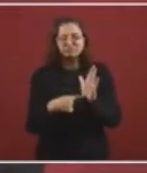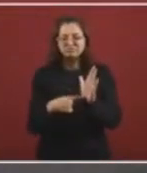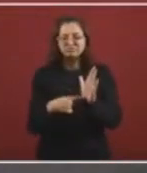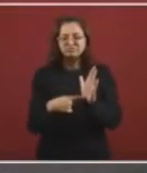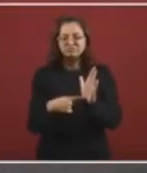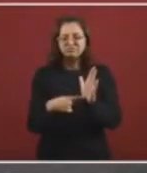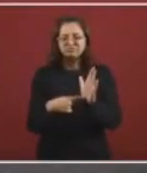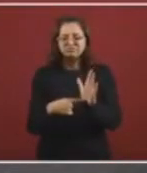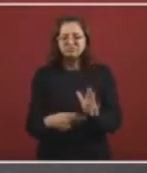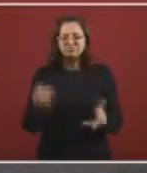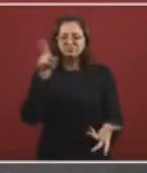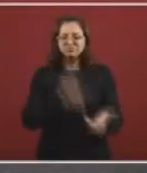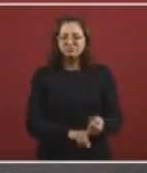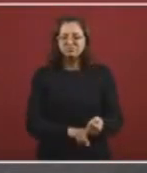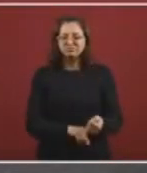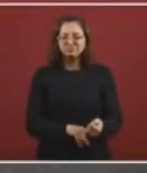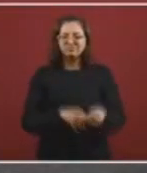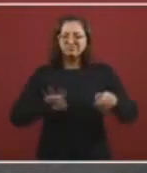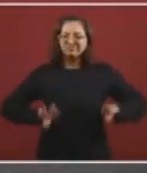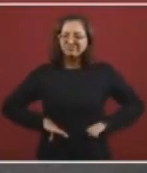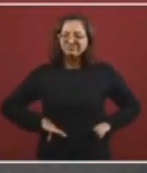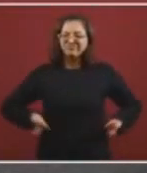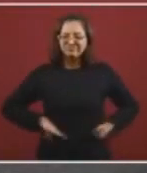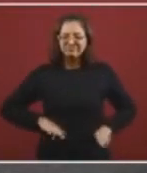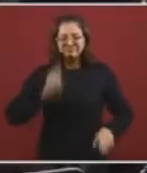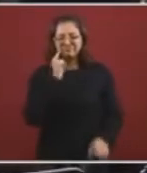hay una actitud